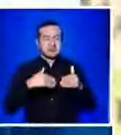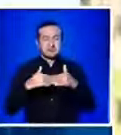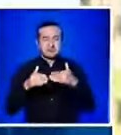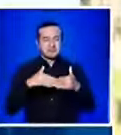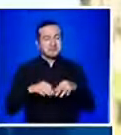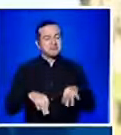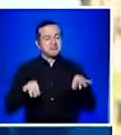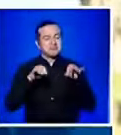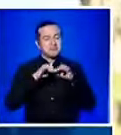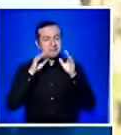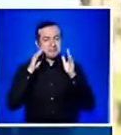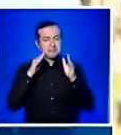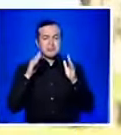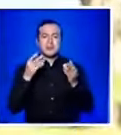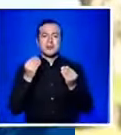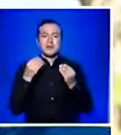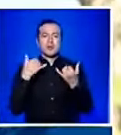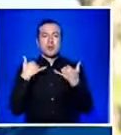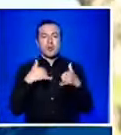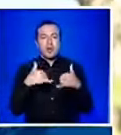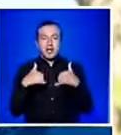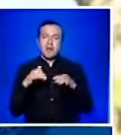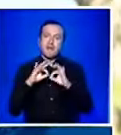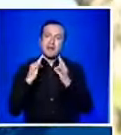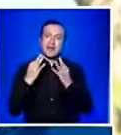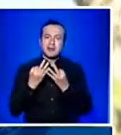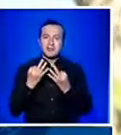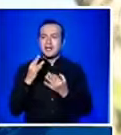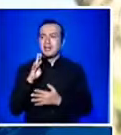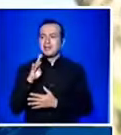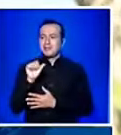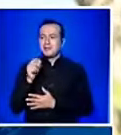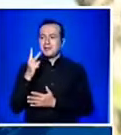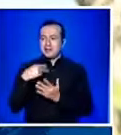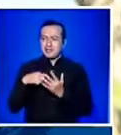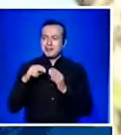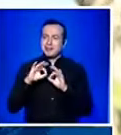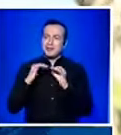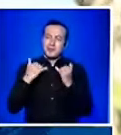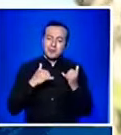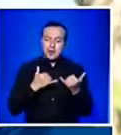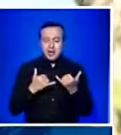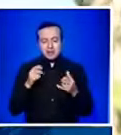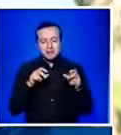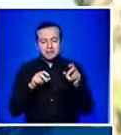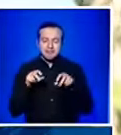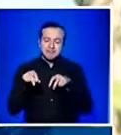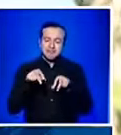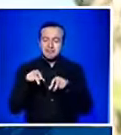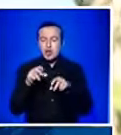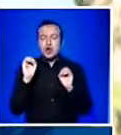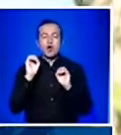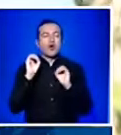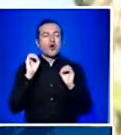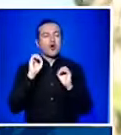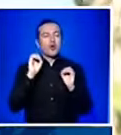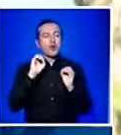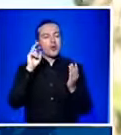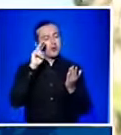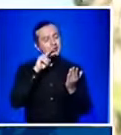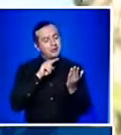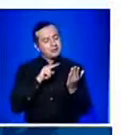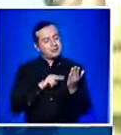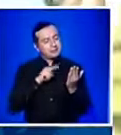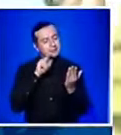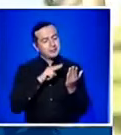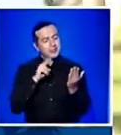Hemos buscado hacer juegos en mesa para compartir con mi esposa y mi hijo, lecturas a la luz de la vela, pues a veces cuando